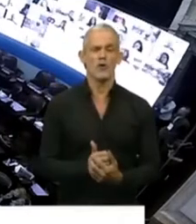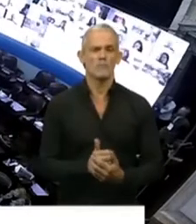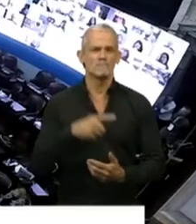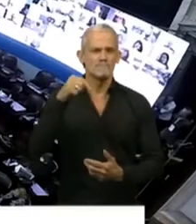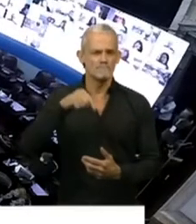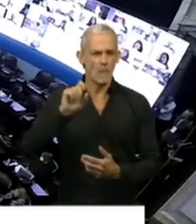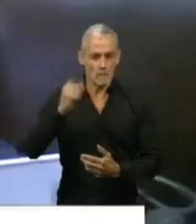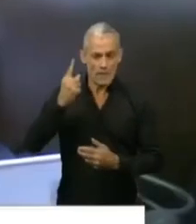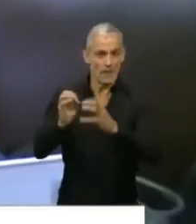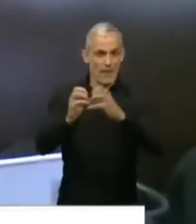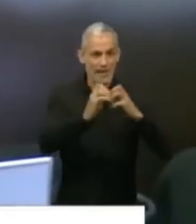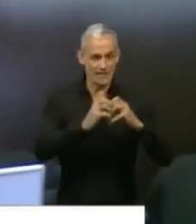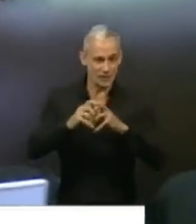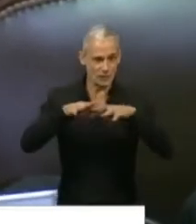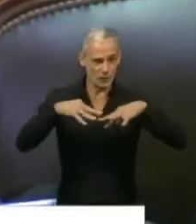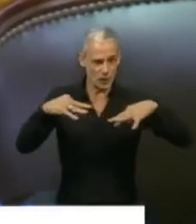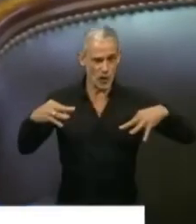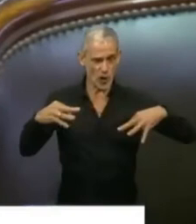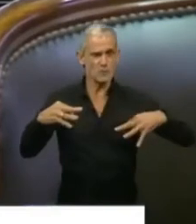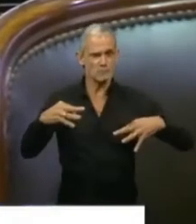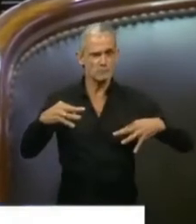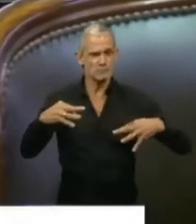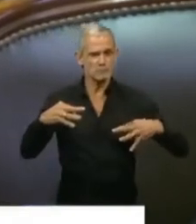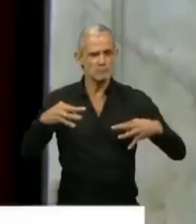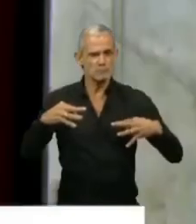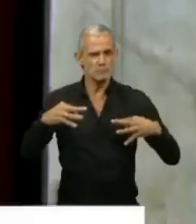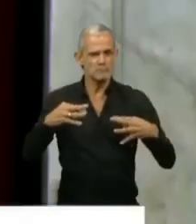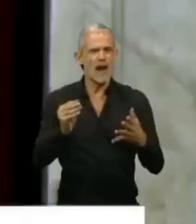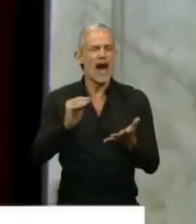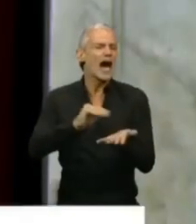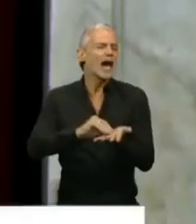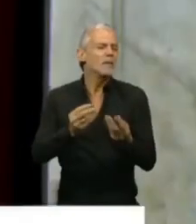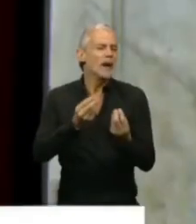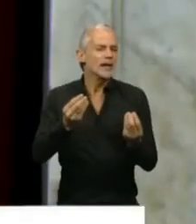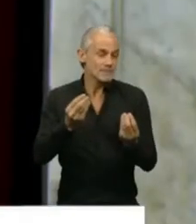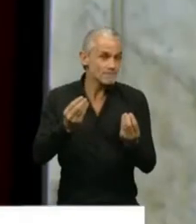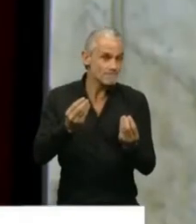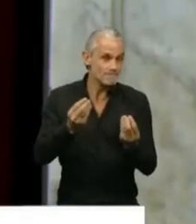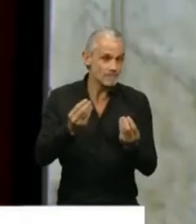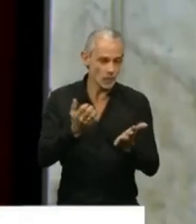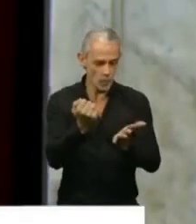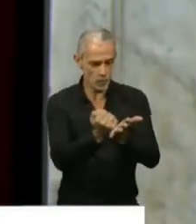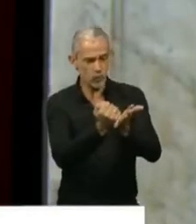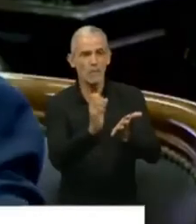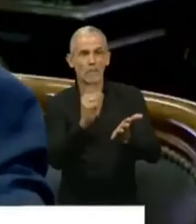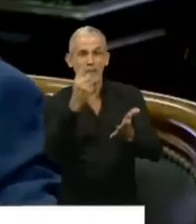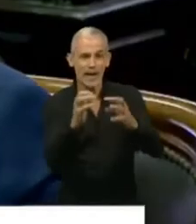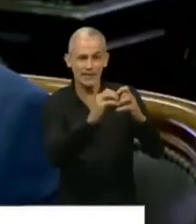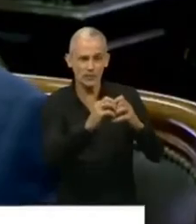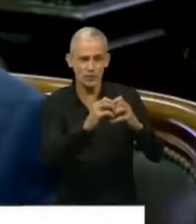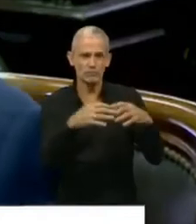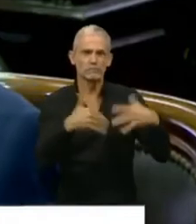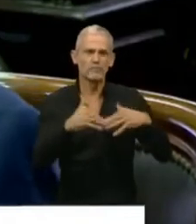esta primera sesión, que además justamente la marcamos como primera, necesaria, desde